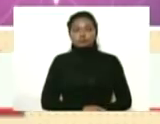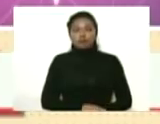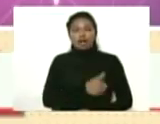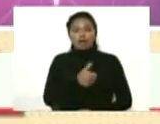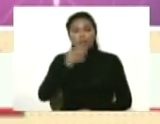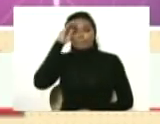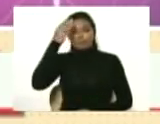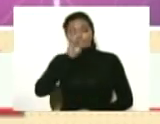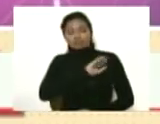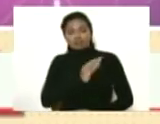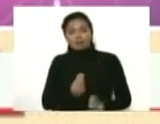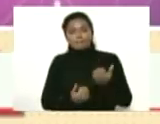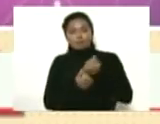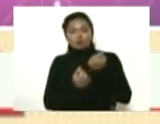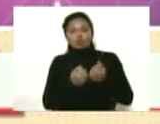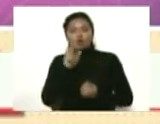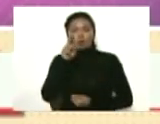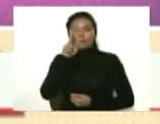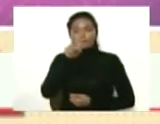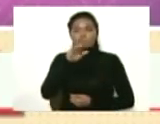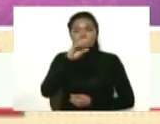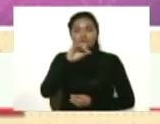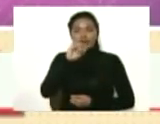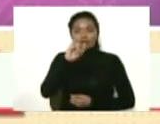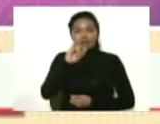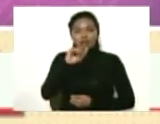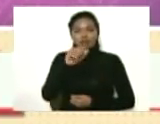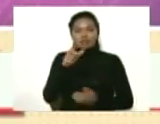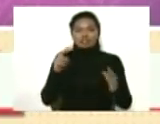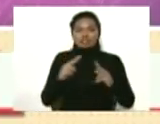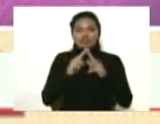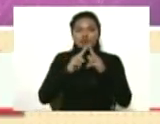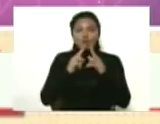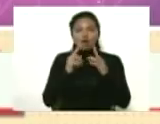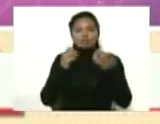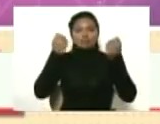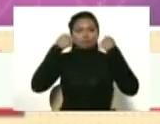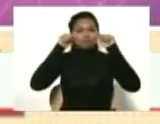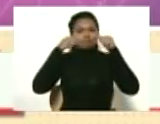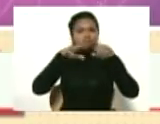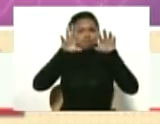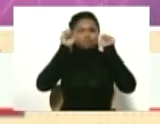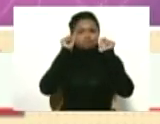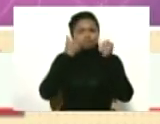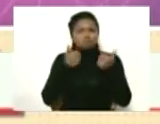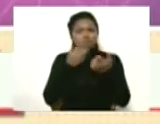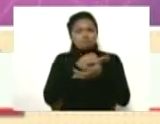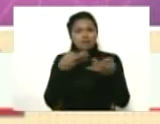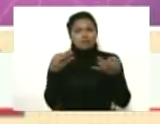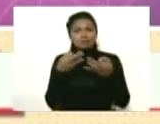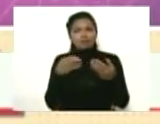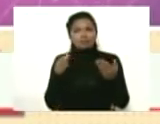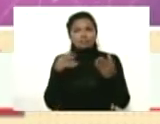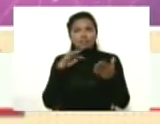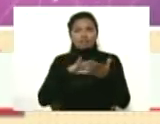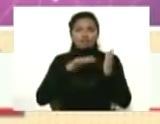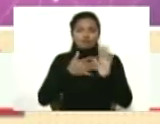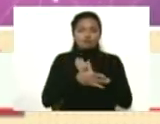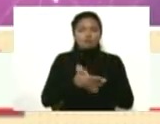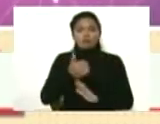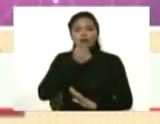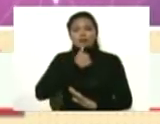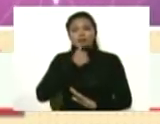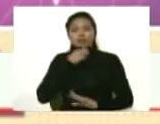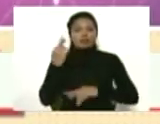la milicia que conforman la UPDI Ali Primera se encuentra adiestrado y capacitado bajo el método táctico de